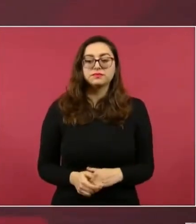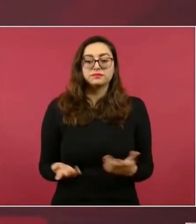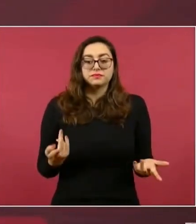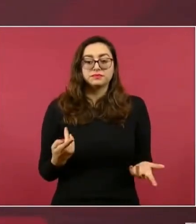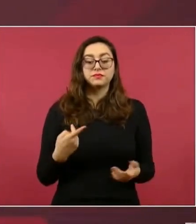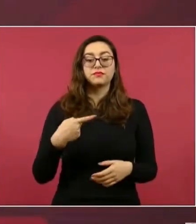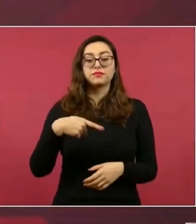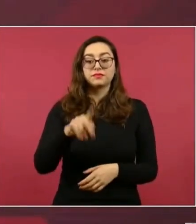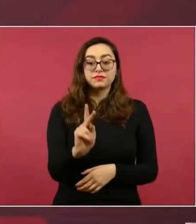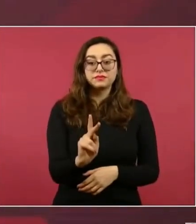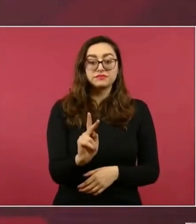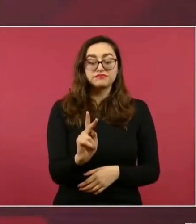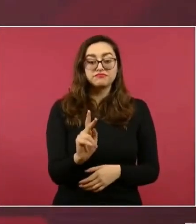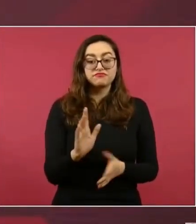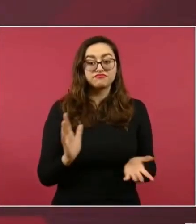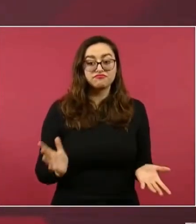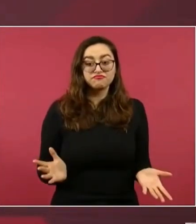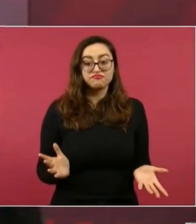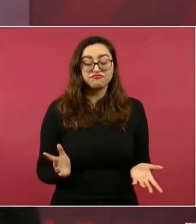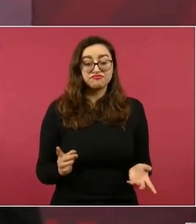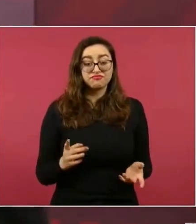lo que dicen nuestros adversarios,